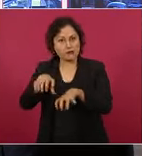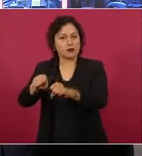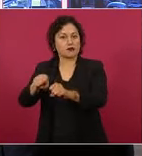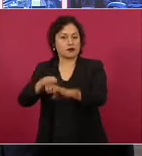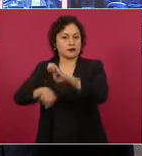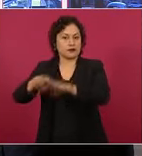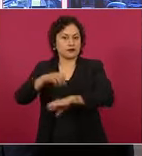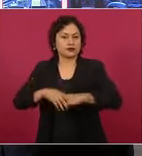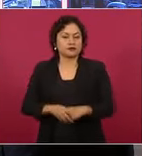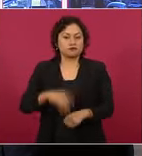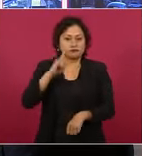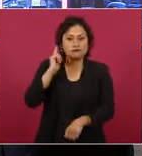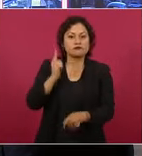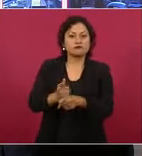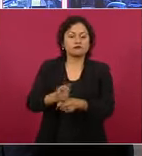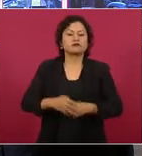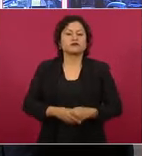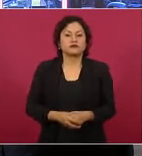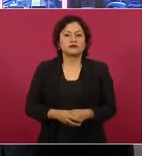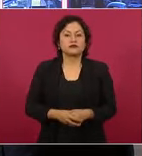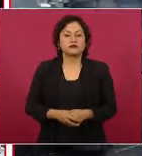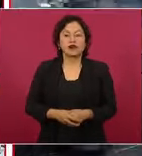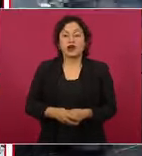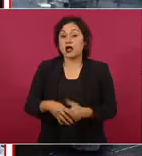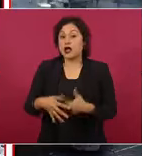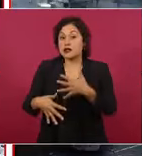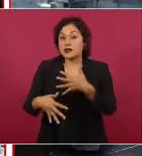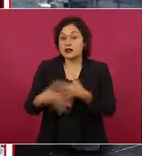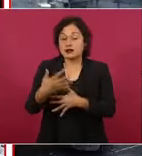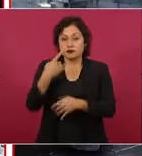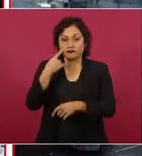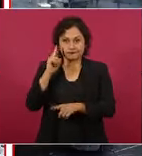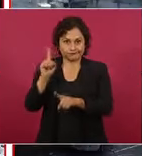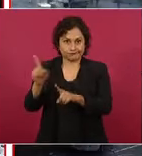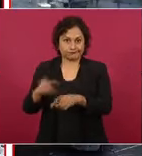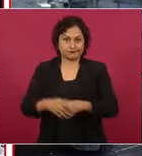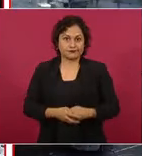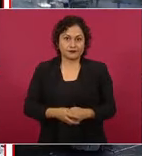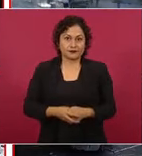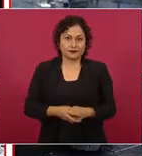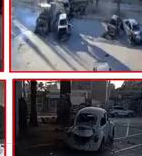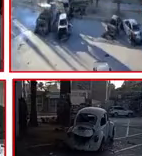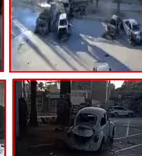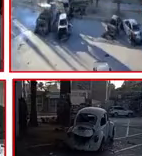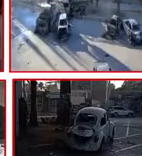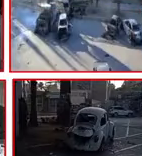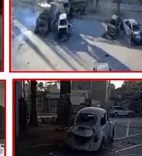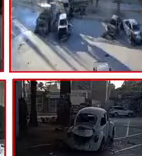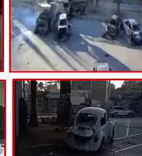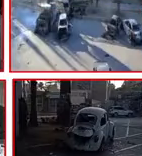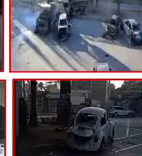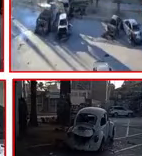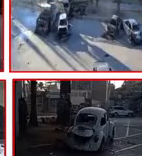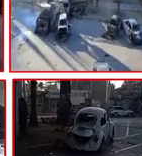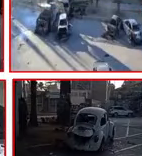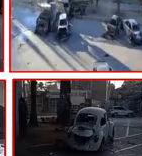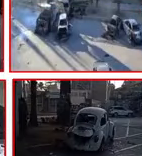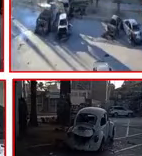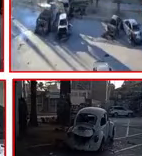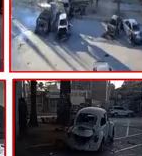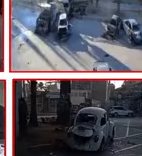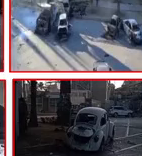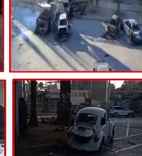sido trasladados en 15 autobuses personas que trataron de recuperar por la